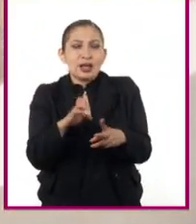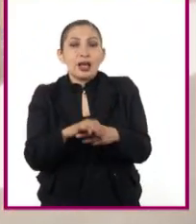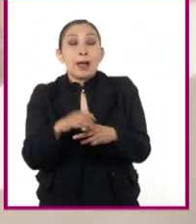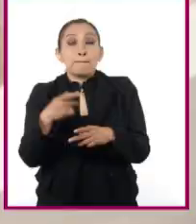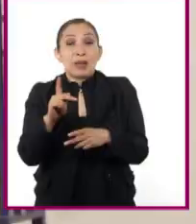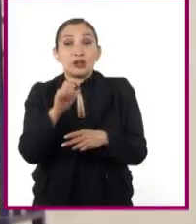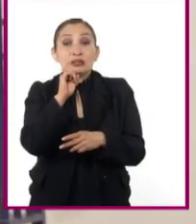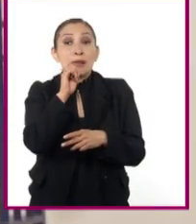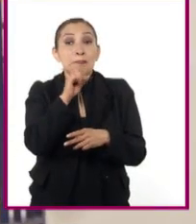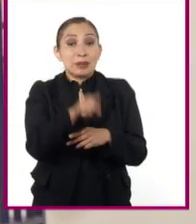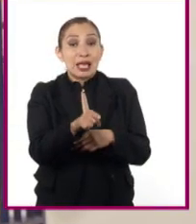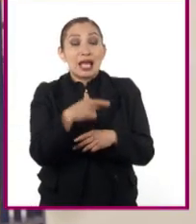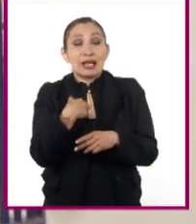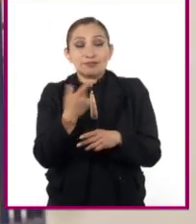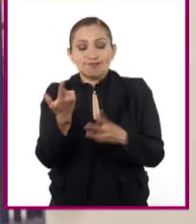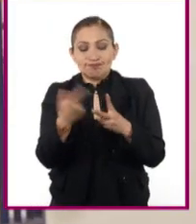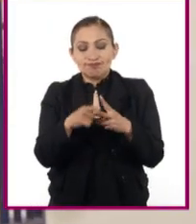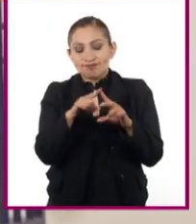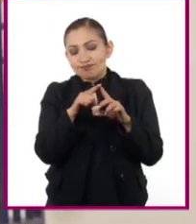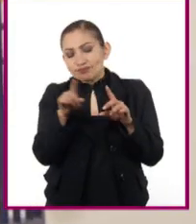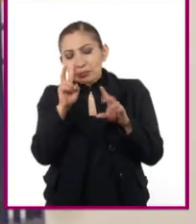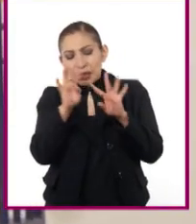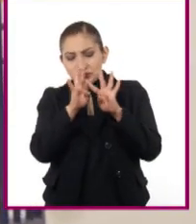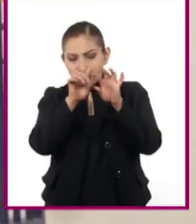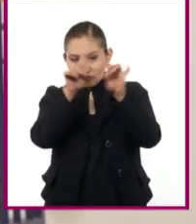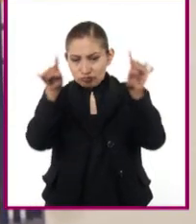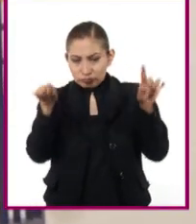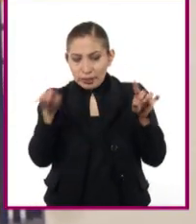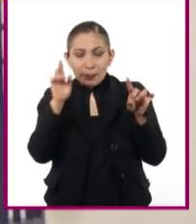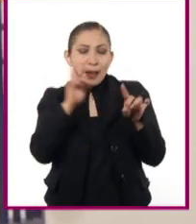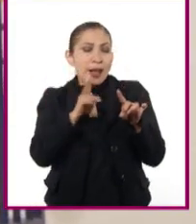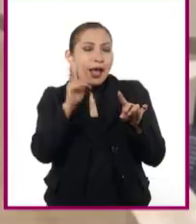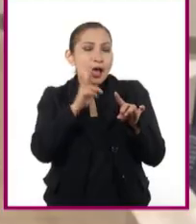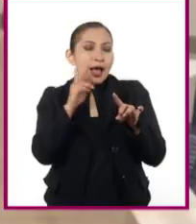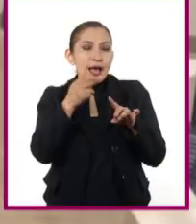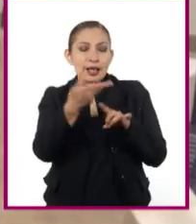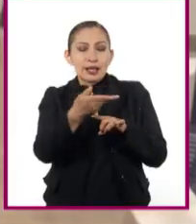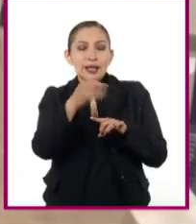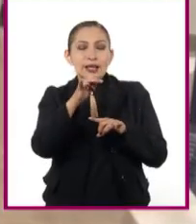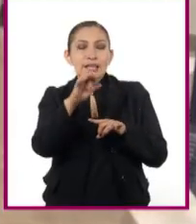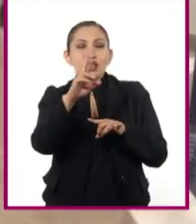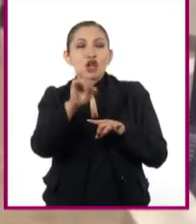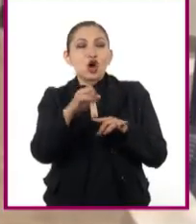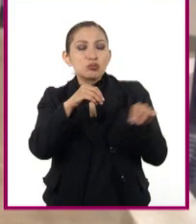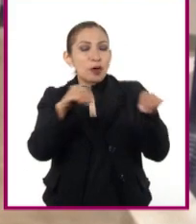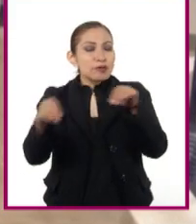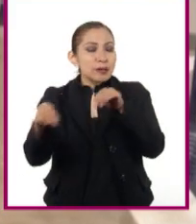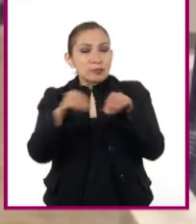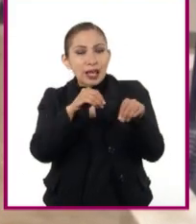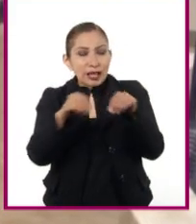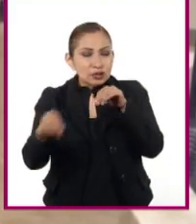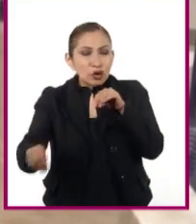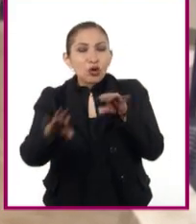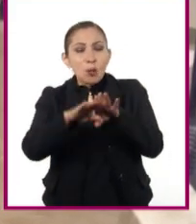Pero además de la geometría, también simulamos la hidrodinámica y la